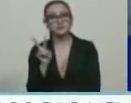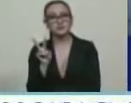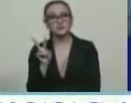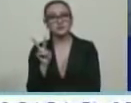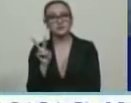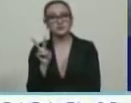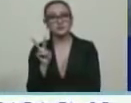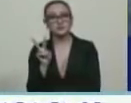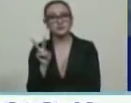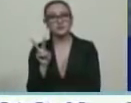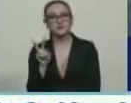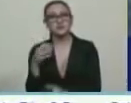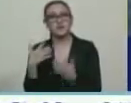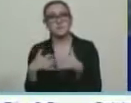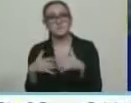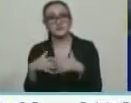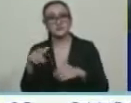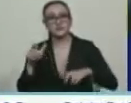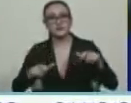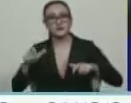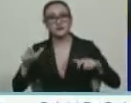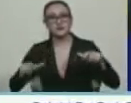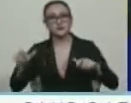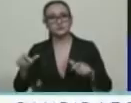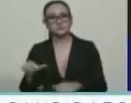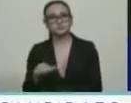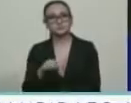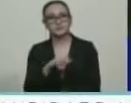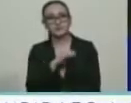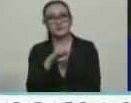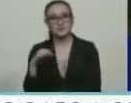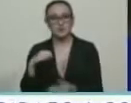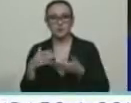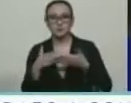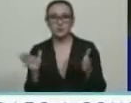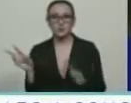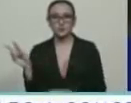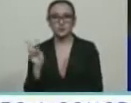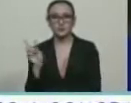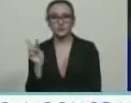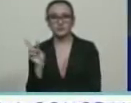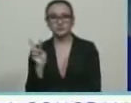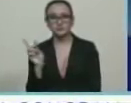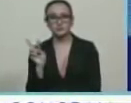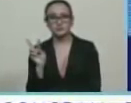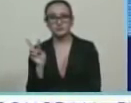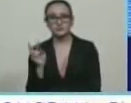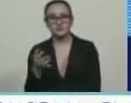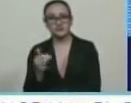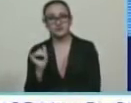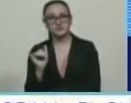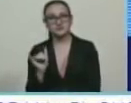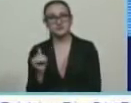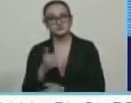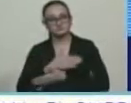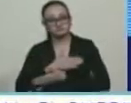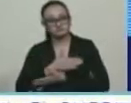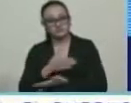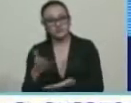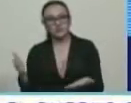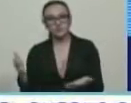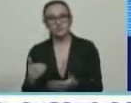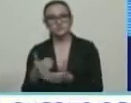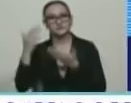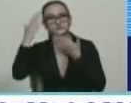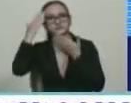de los empresarios privados y públicos de Venezuela, que están aquí presentes, les extiendo como siempre